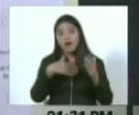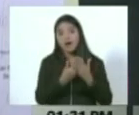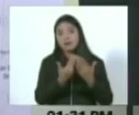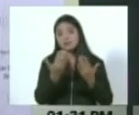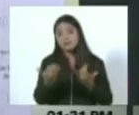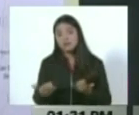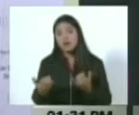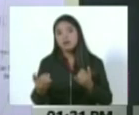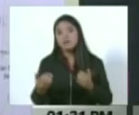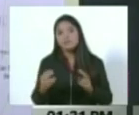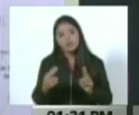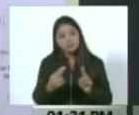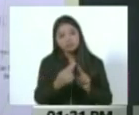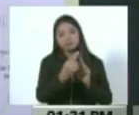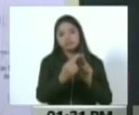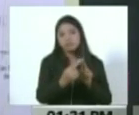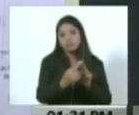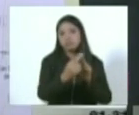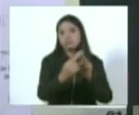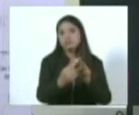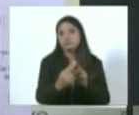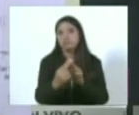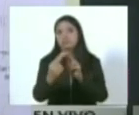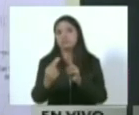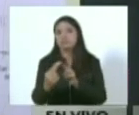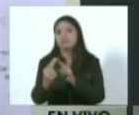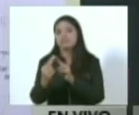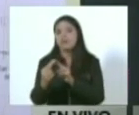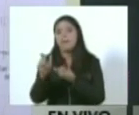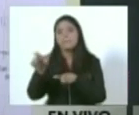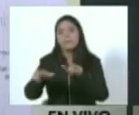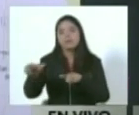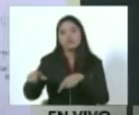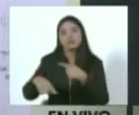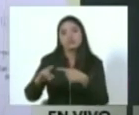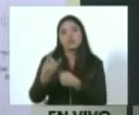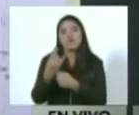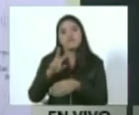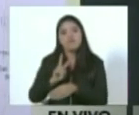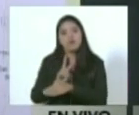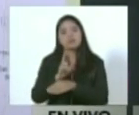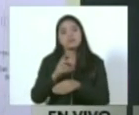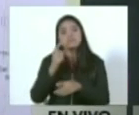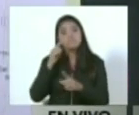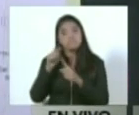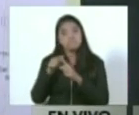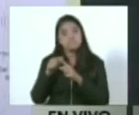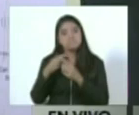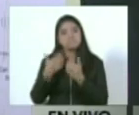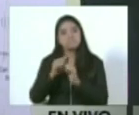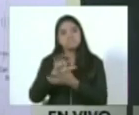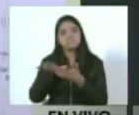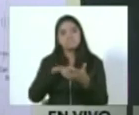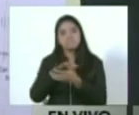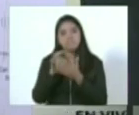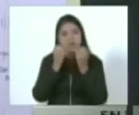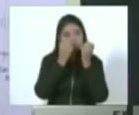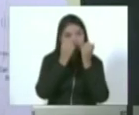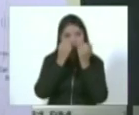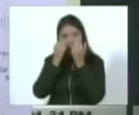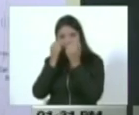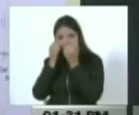fue reuniéndose con elementos generadores de violencia para causar actos